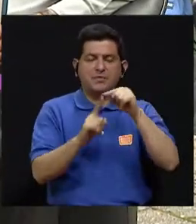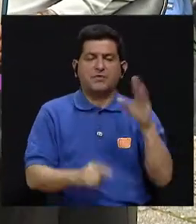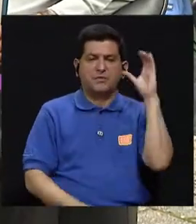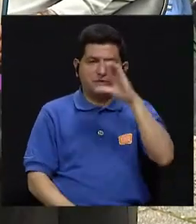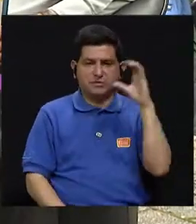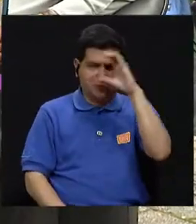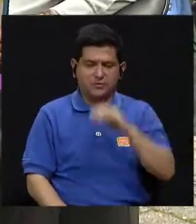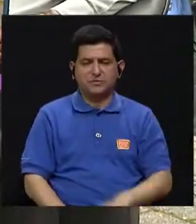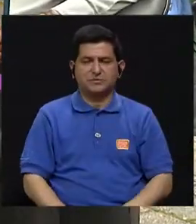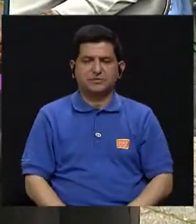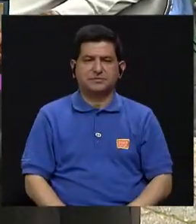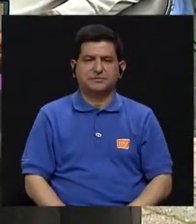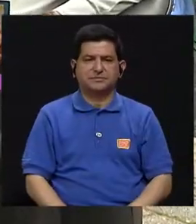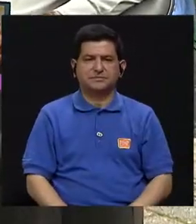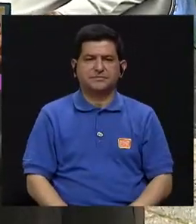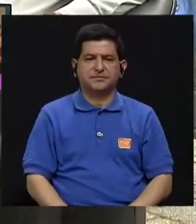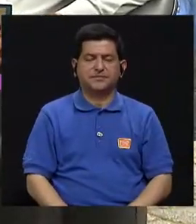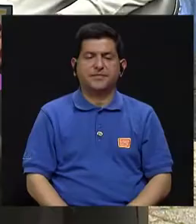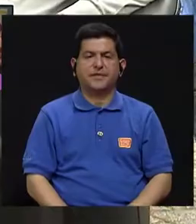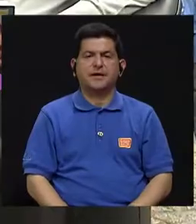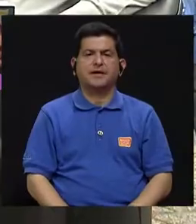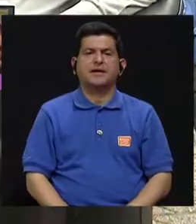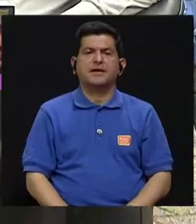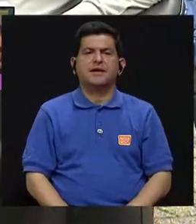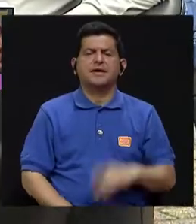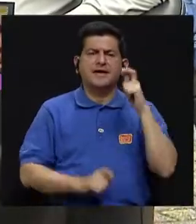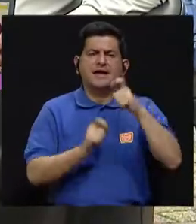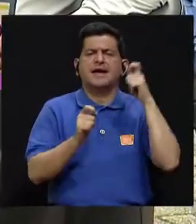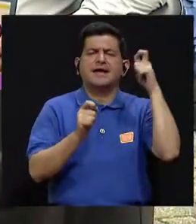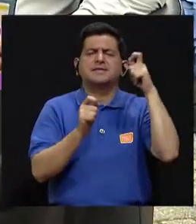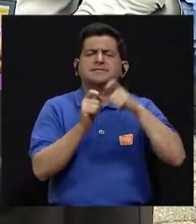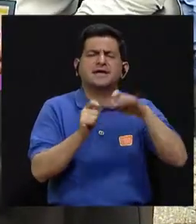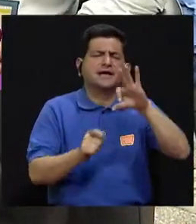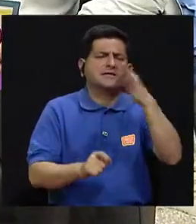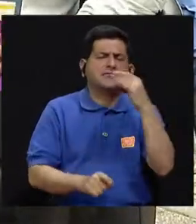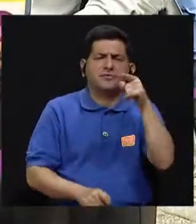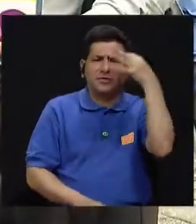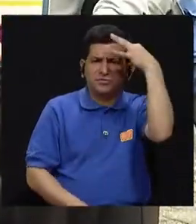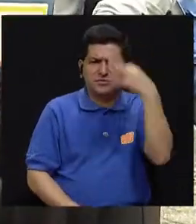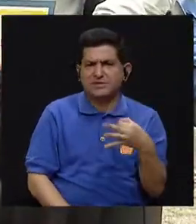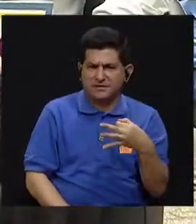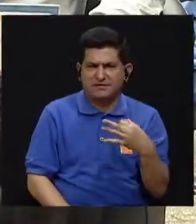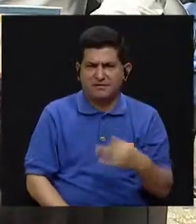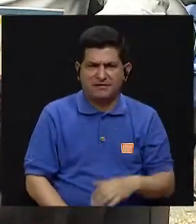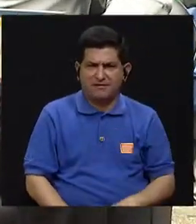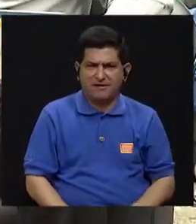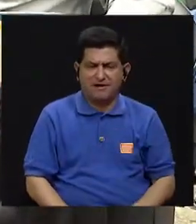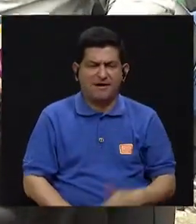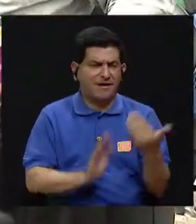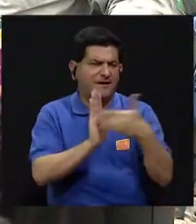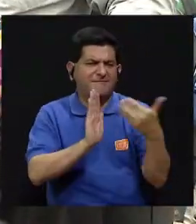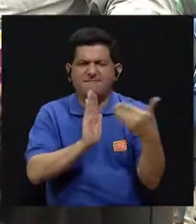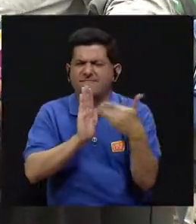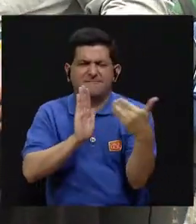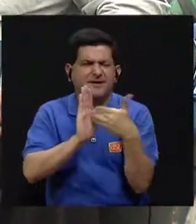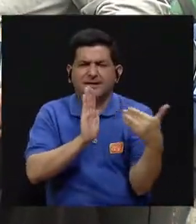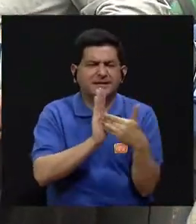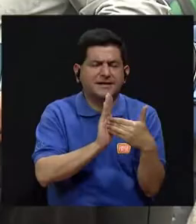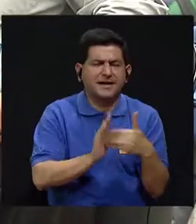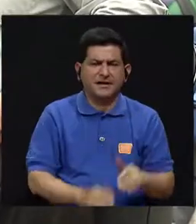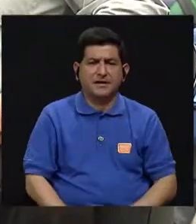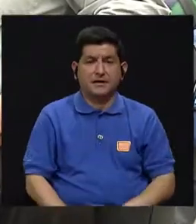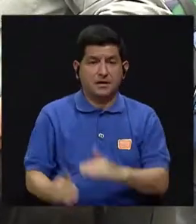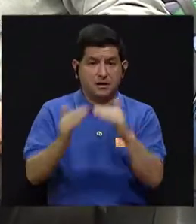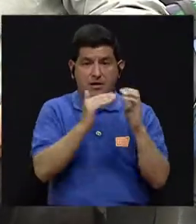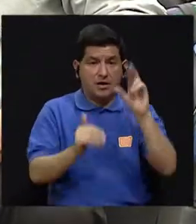cual se busca el uso. Don Johan, y específicamente, ¿cuál considera usted que puede ser los daños que